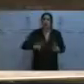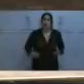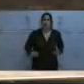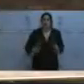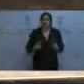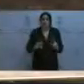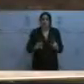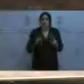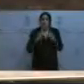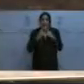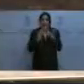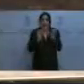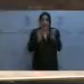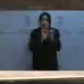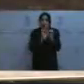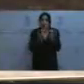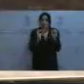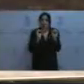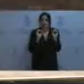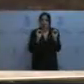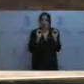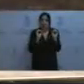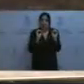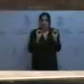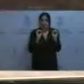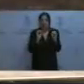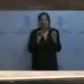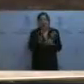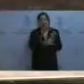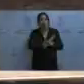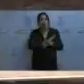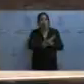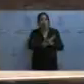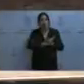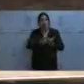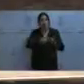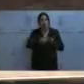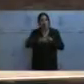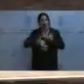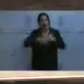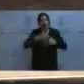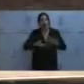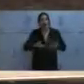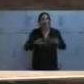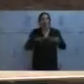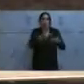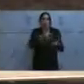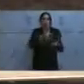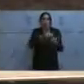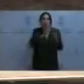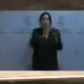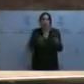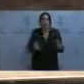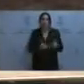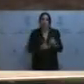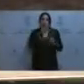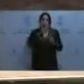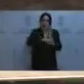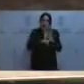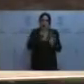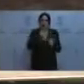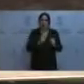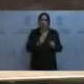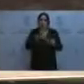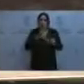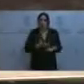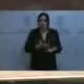recorte, señor diputado. La Consejería está tramitando las diferentes ayudas en el marco normativo y presupuestario vigente.